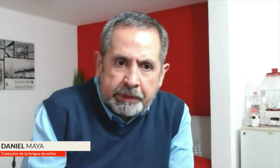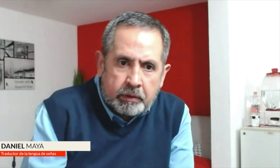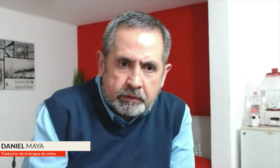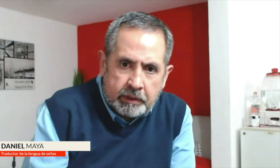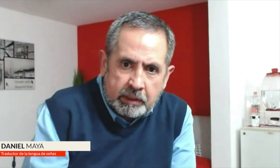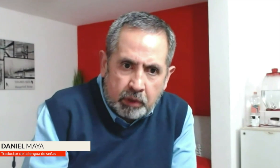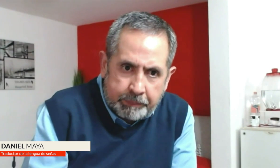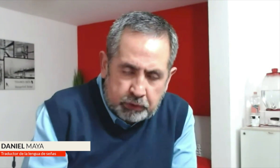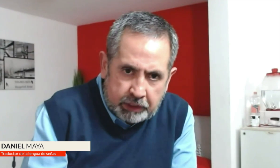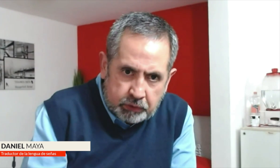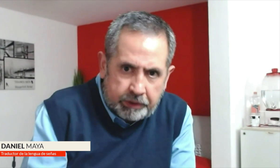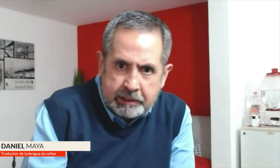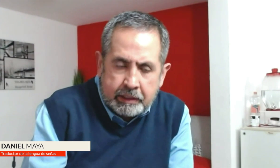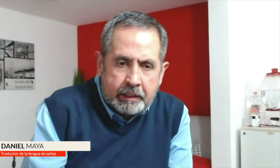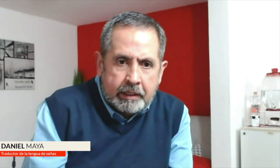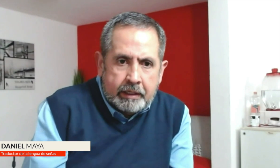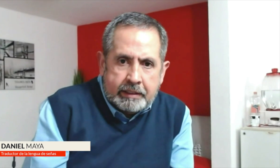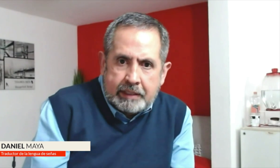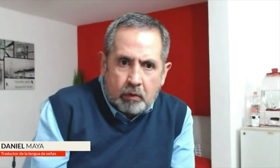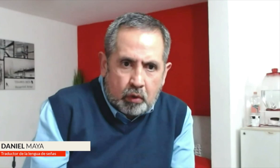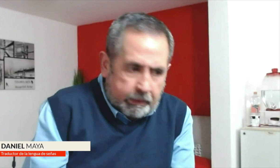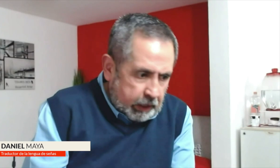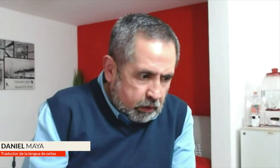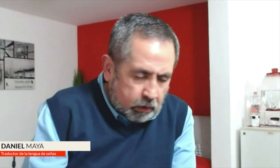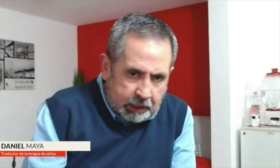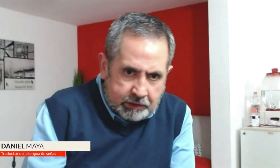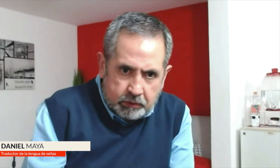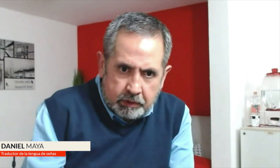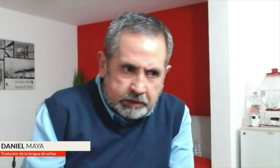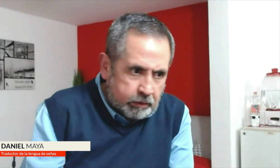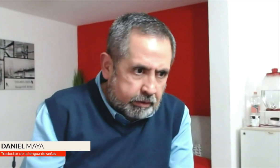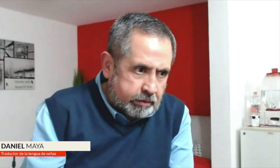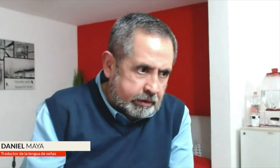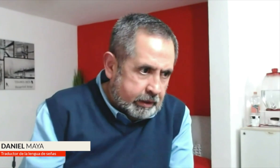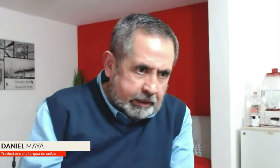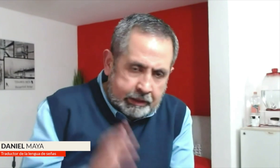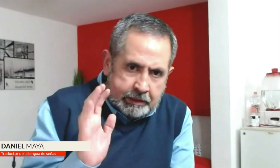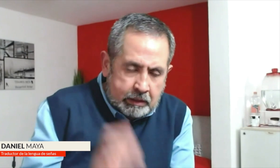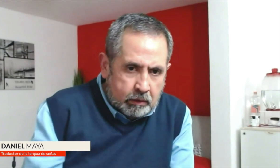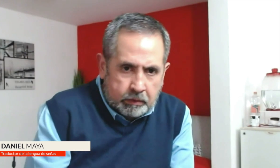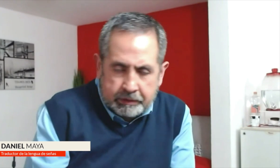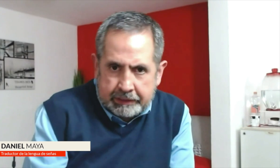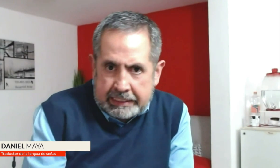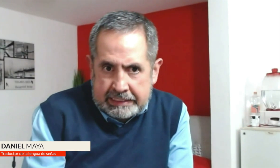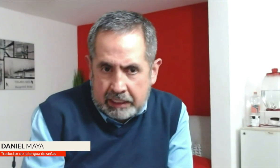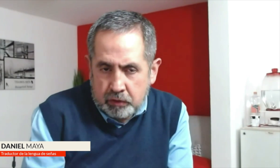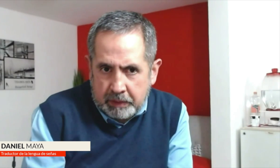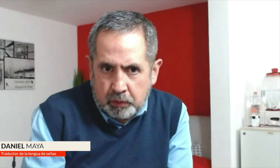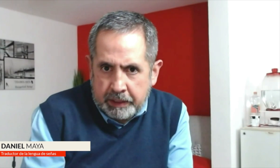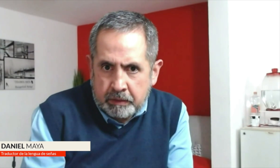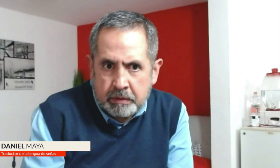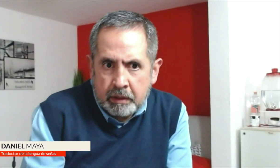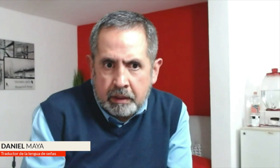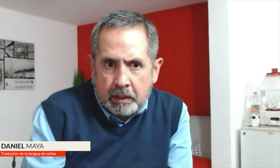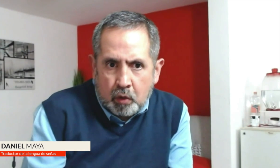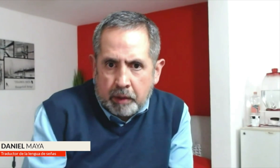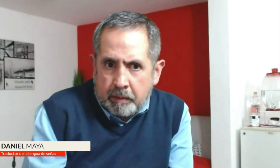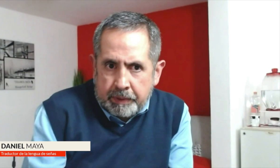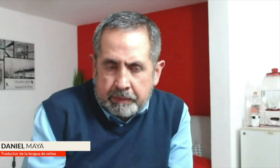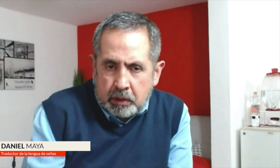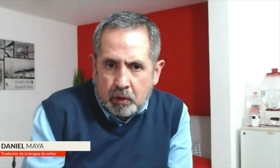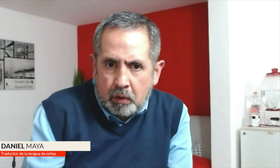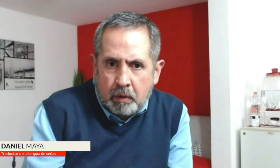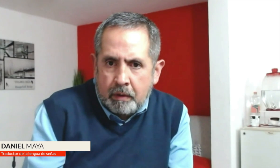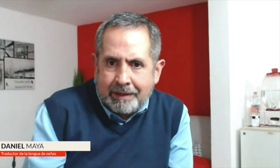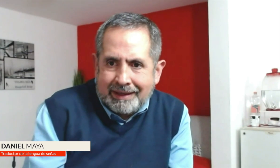con el movimiento asociativo de personas sordas. He estado colaborando con las asociaciones de sordos desde los 15 años más o menos, lo que